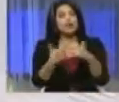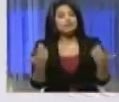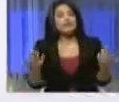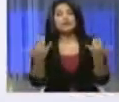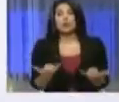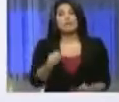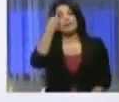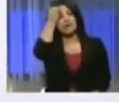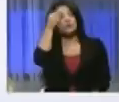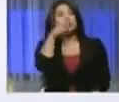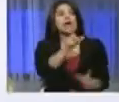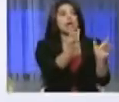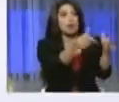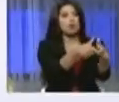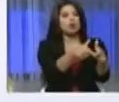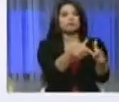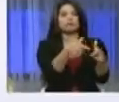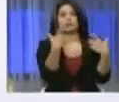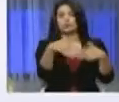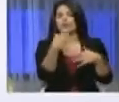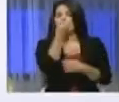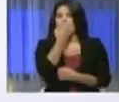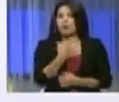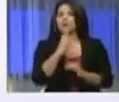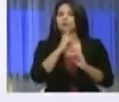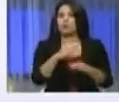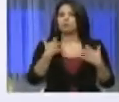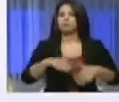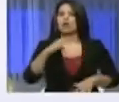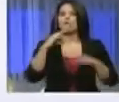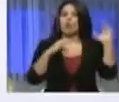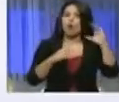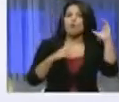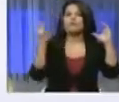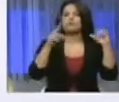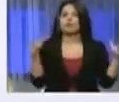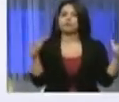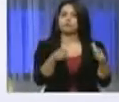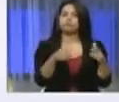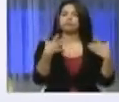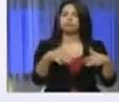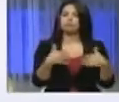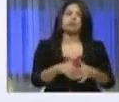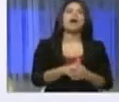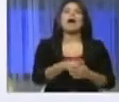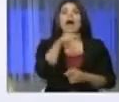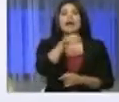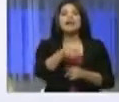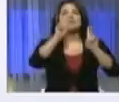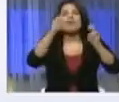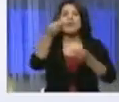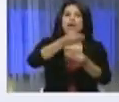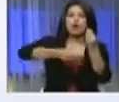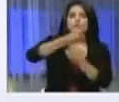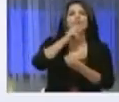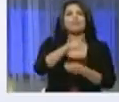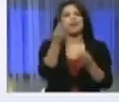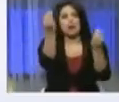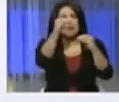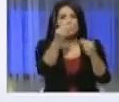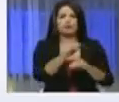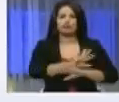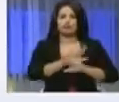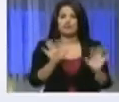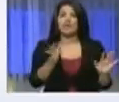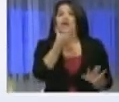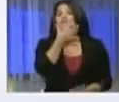exitosa reunión, y en el campo económico también, coordinando diversos aspectos, nada fáciles ninguno. Lo